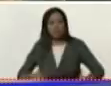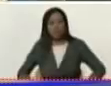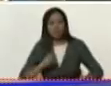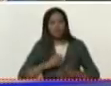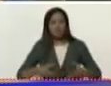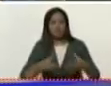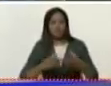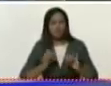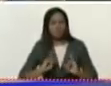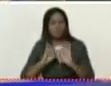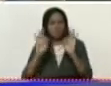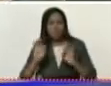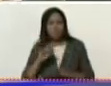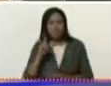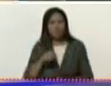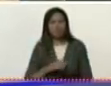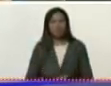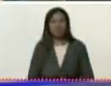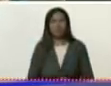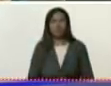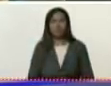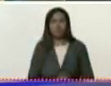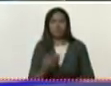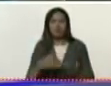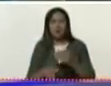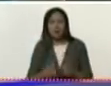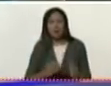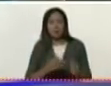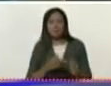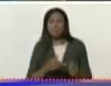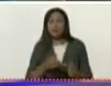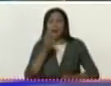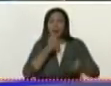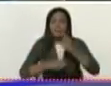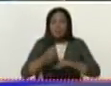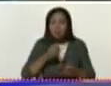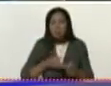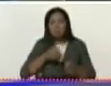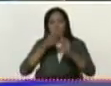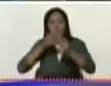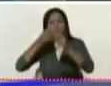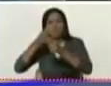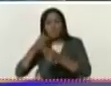cuarteles que iban a salir a combatir, sin lugar a dudas.